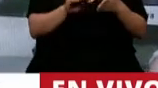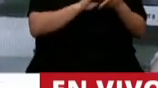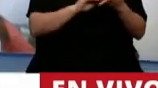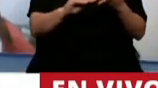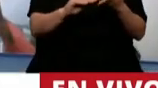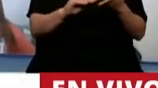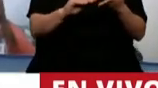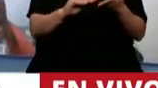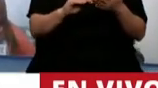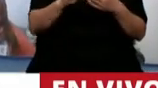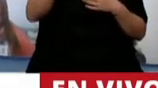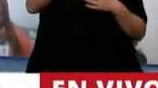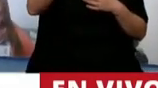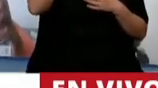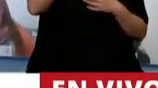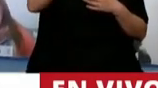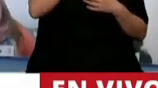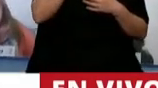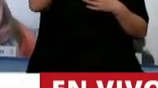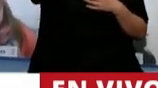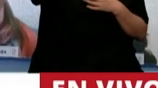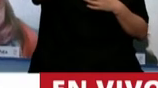Diputado Carlos Cisneros.